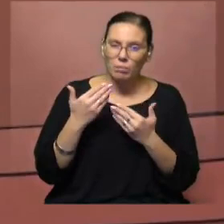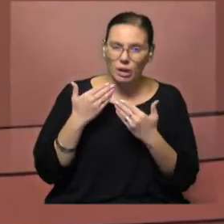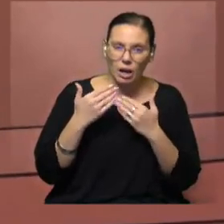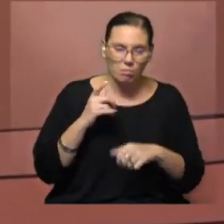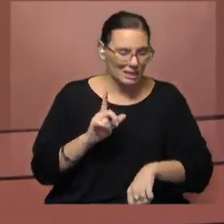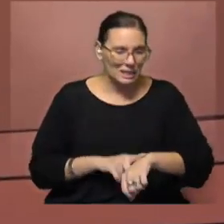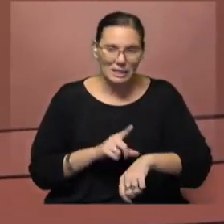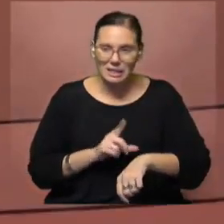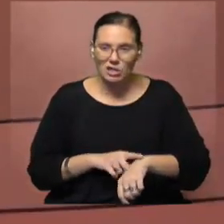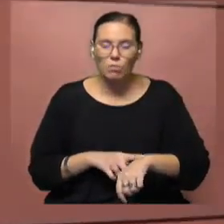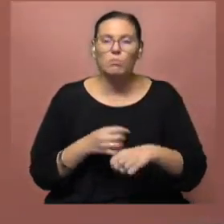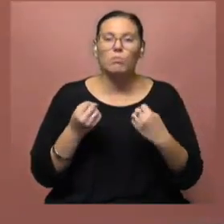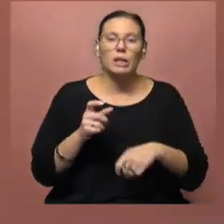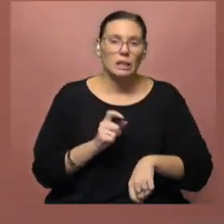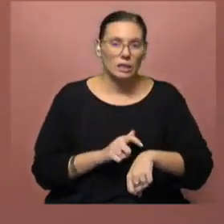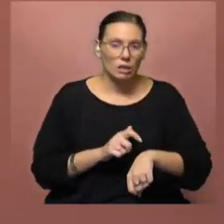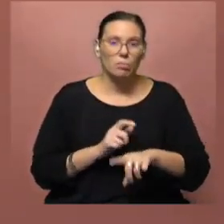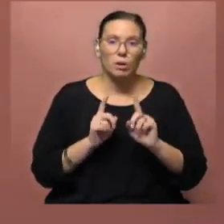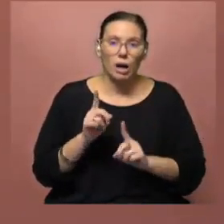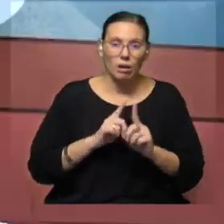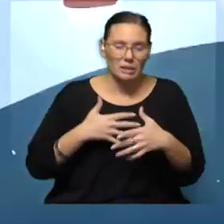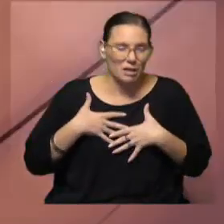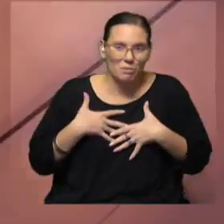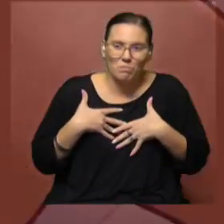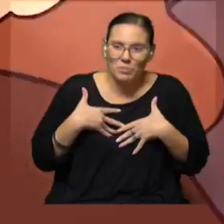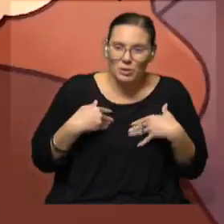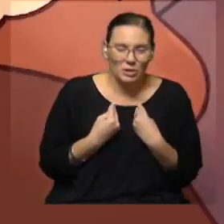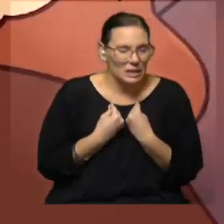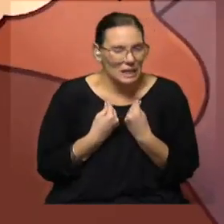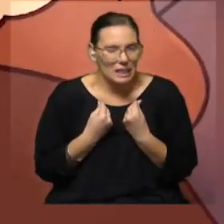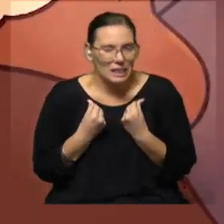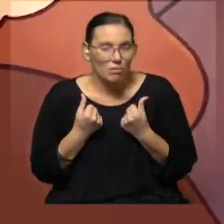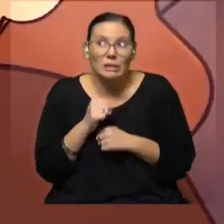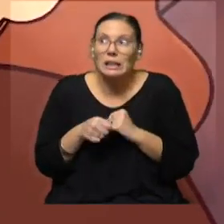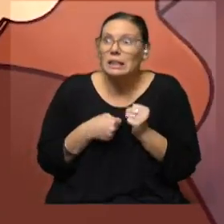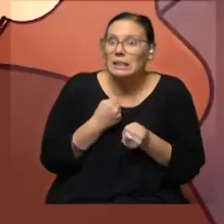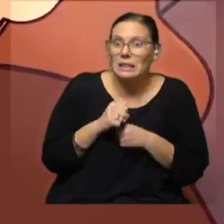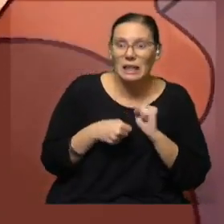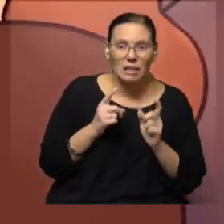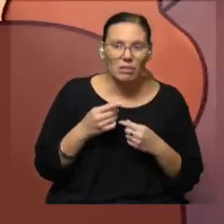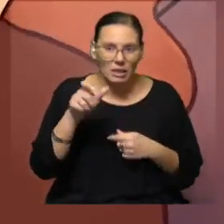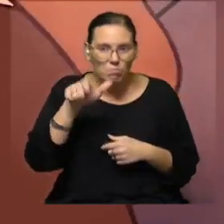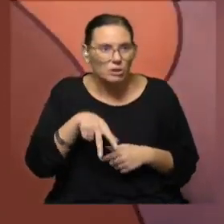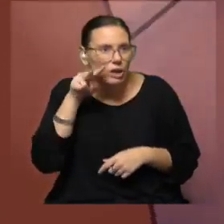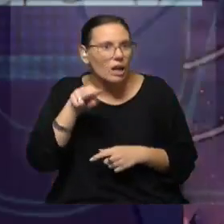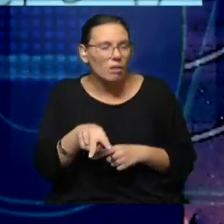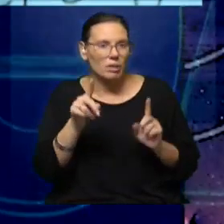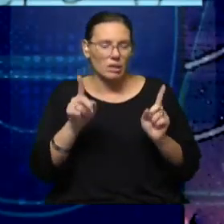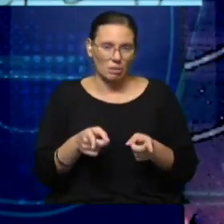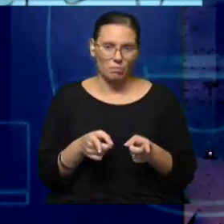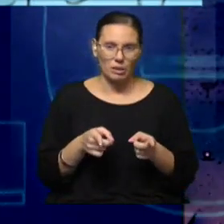los tiempos, porque el tiempo a veces también te da la emoción o el sentimiento, ¿no? O la ansiedad que tiene que sentir el espectador también,